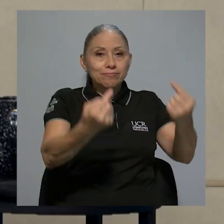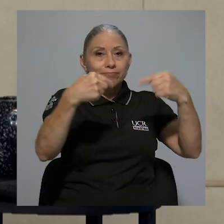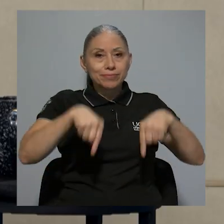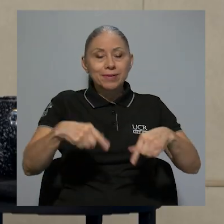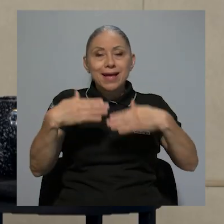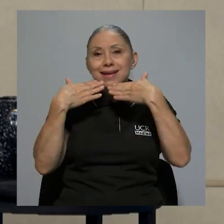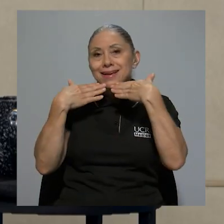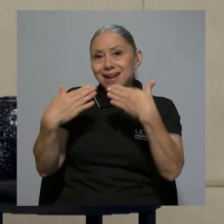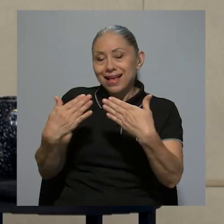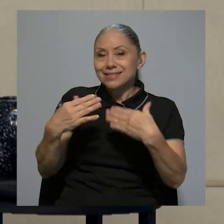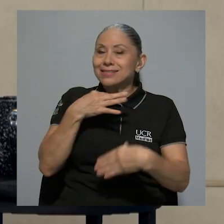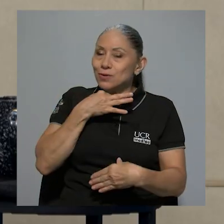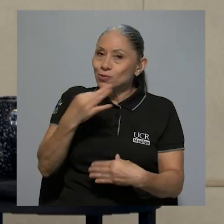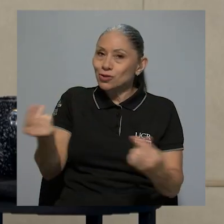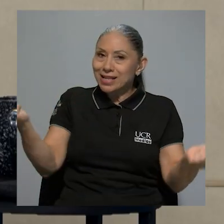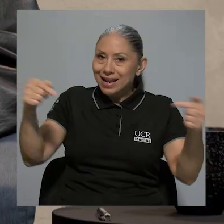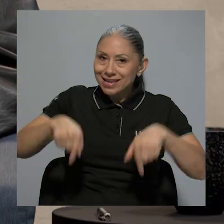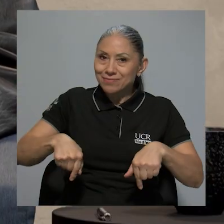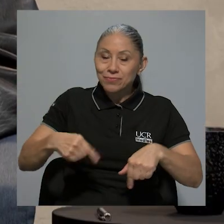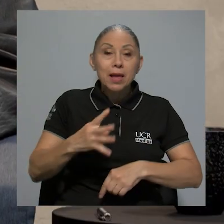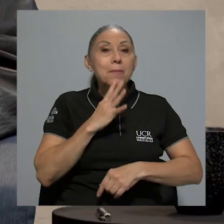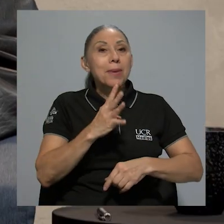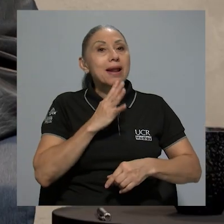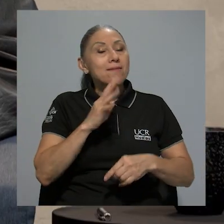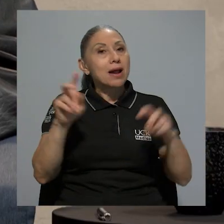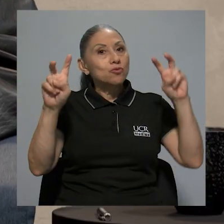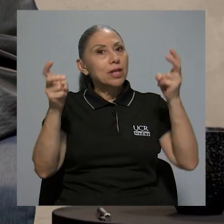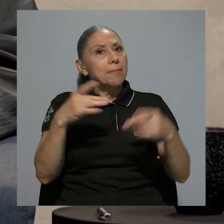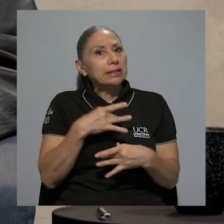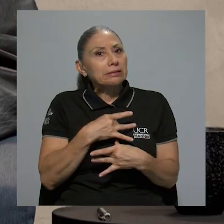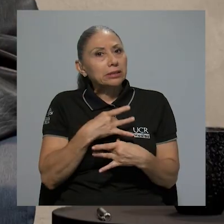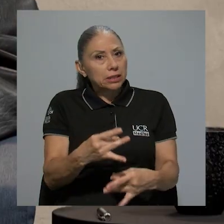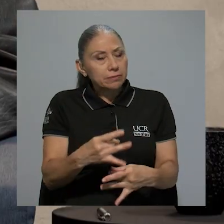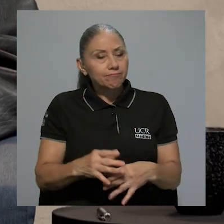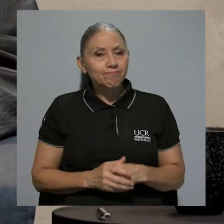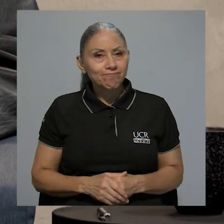Muchas gracias, don Gustavo. Es un gusto estar aquí. Para abordar un tema interesantísimo.